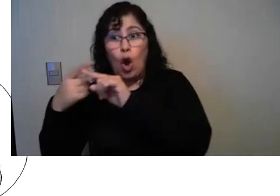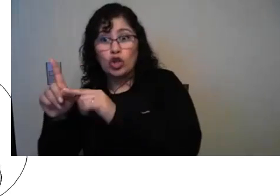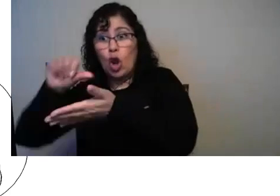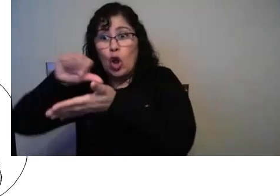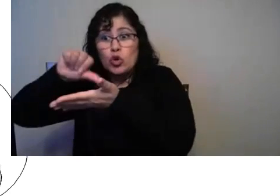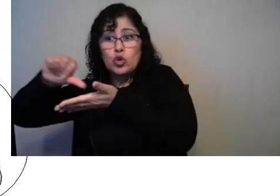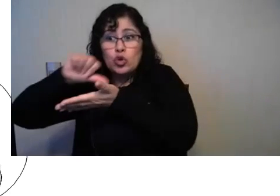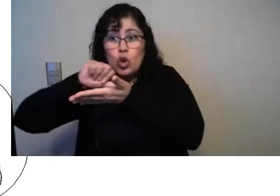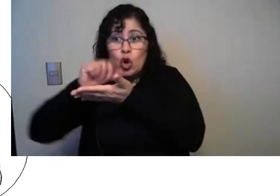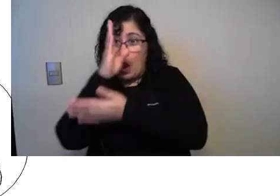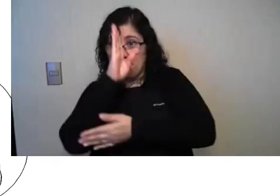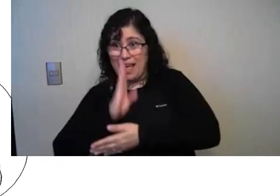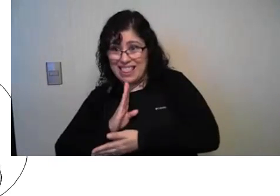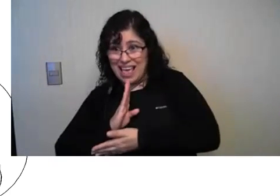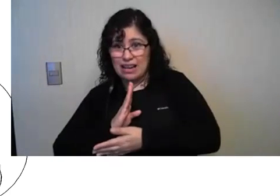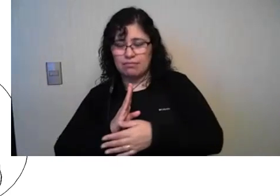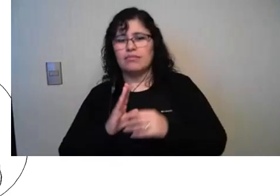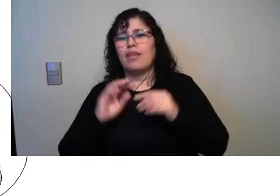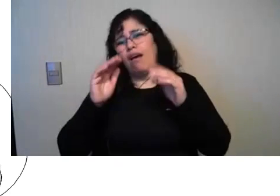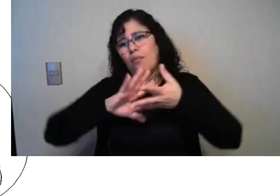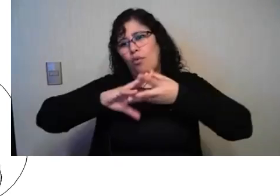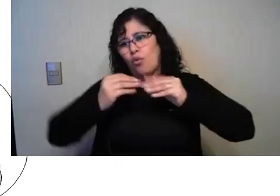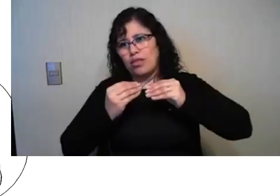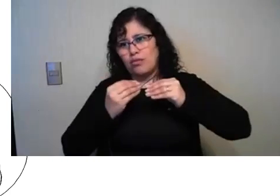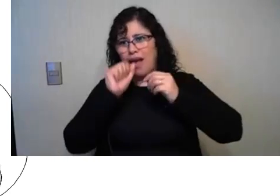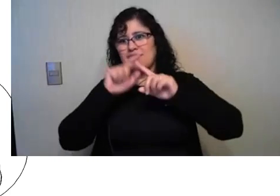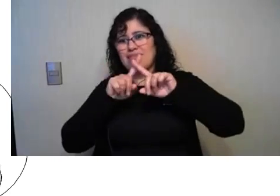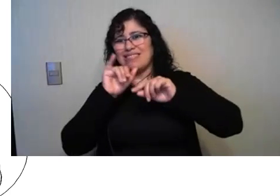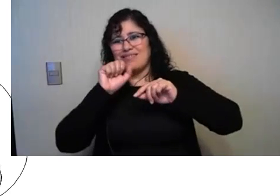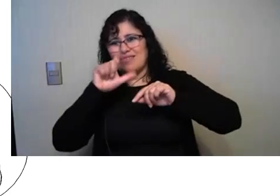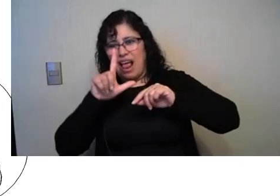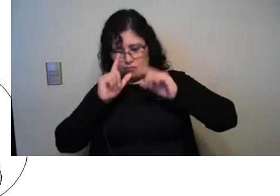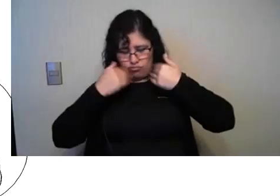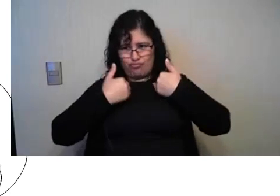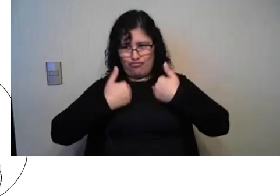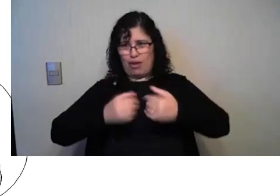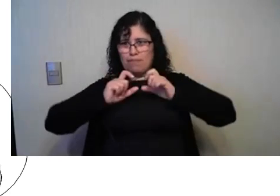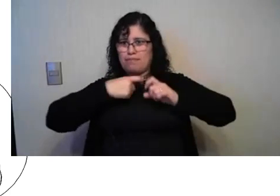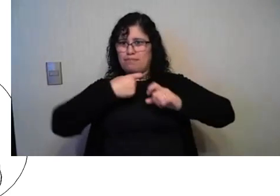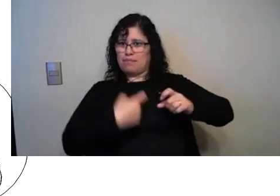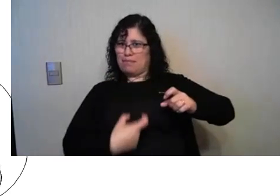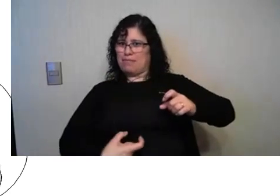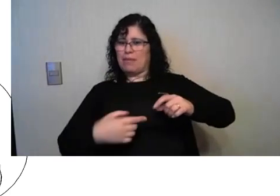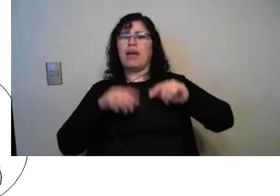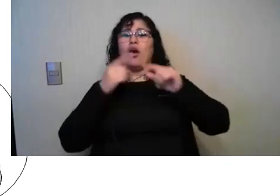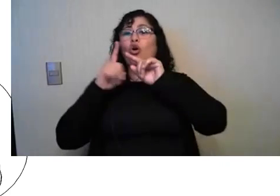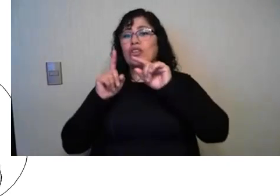mediales inervan musculatura axial, y la musculatura más